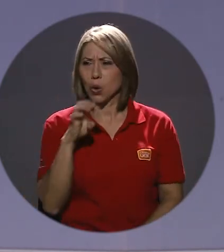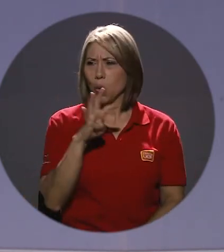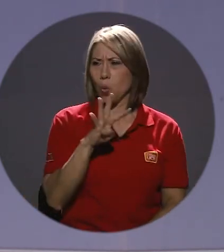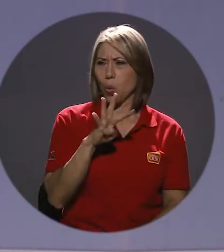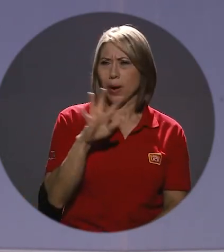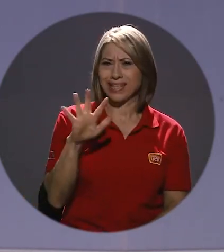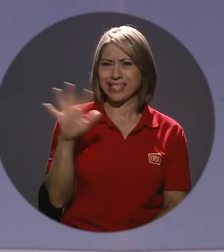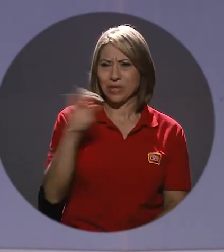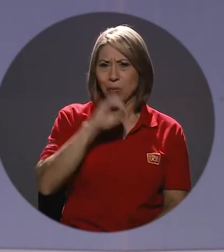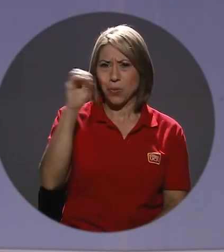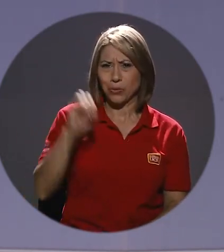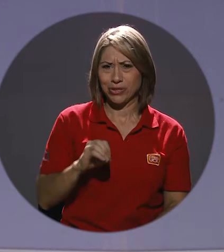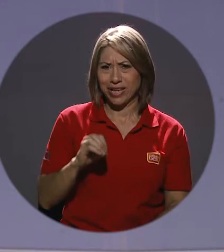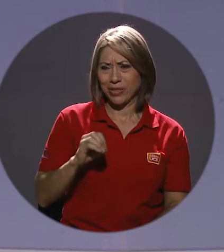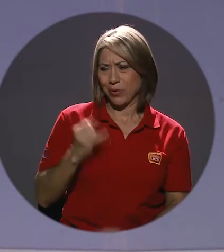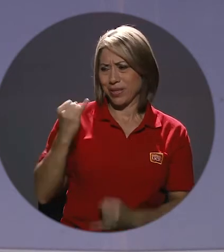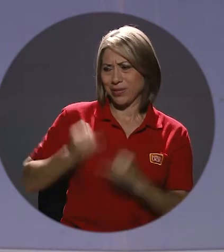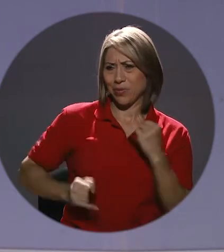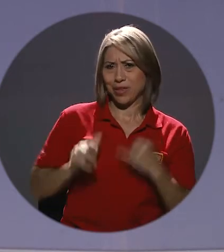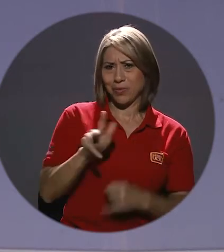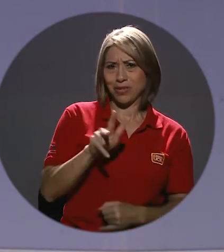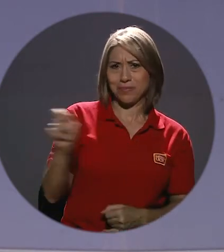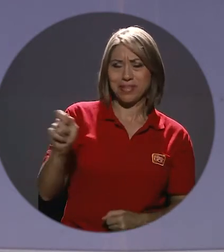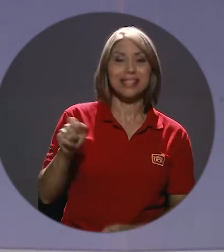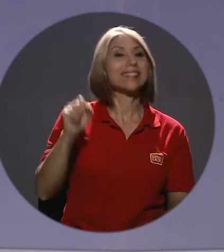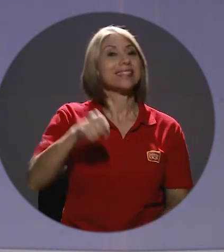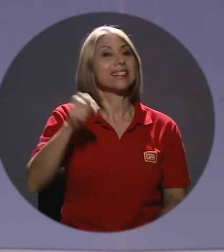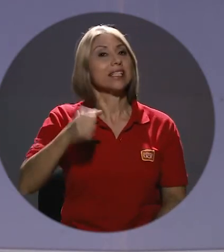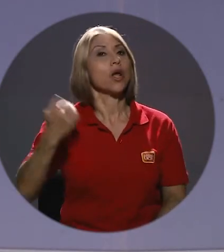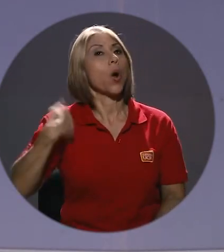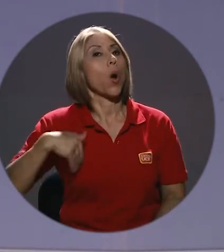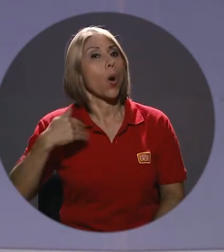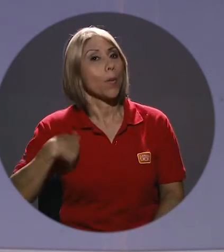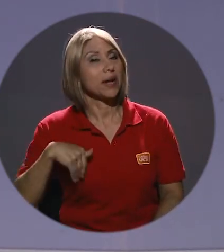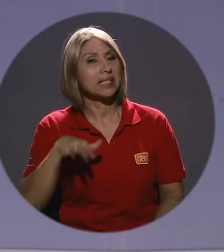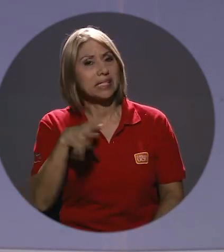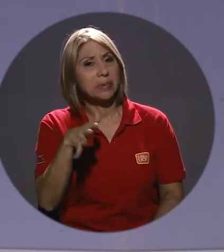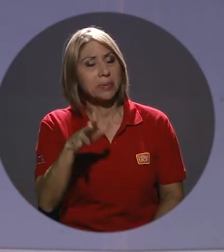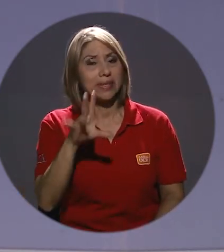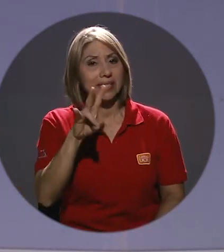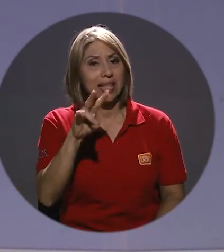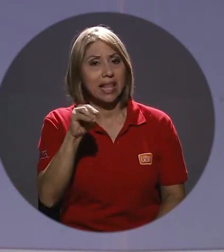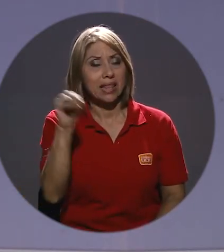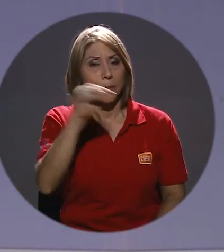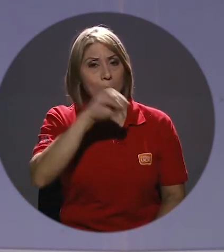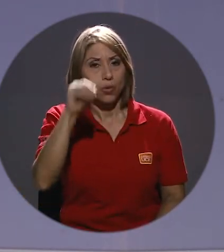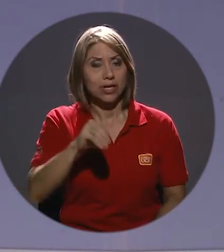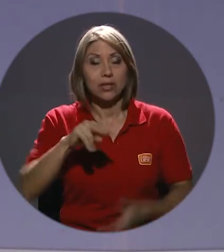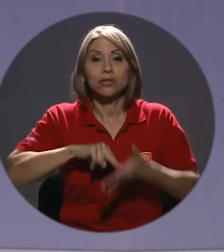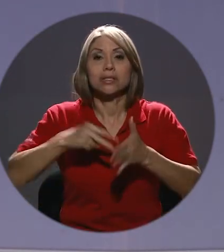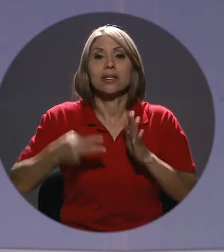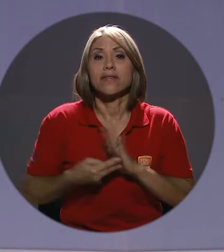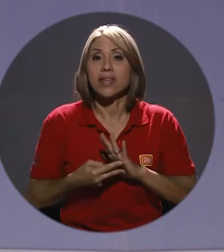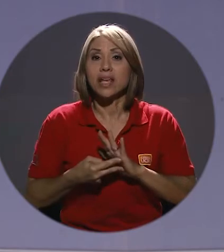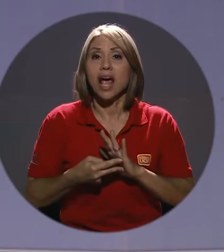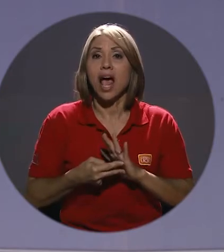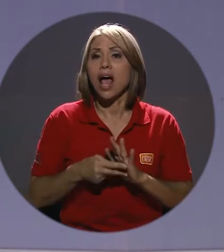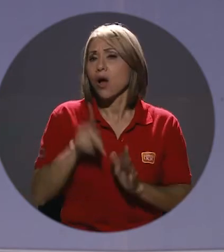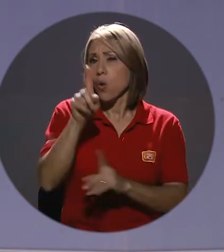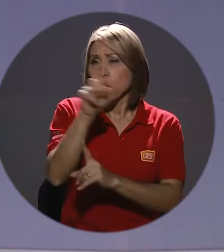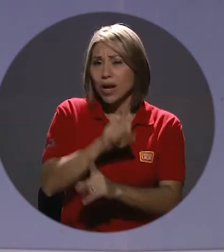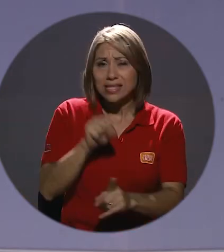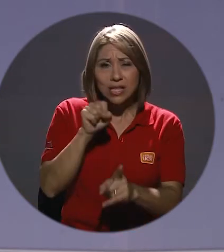45% en este último trimestre que aumentó la participación. Y la de los hombres ronda el 70%, eso quiere decir que en una situación donde hay